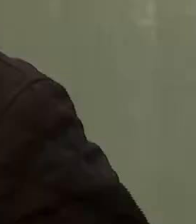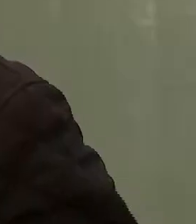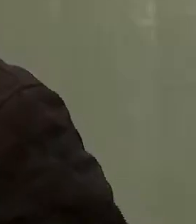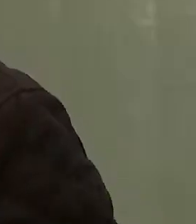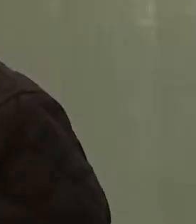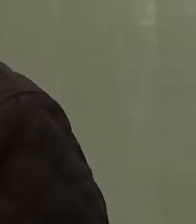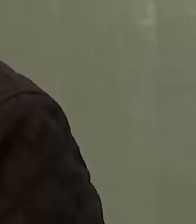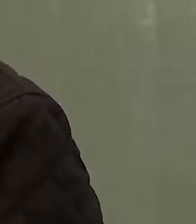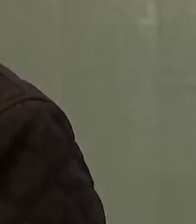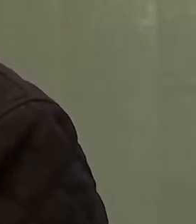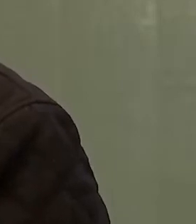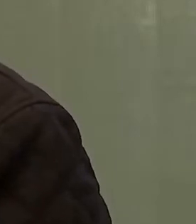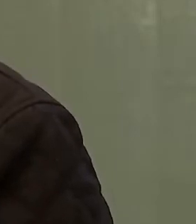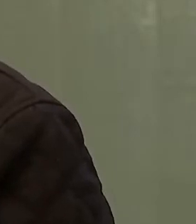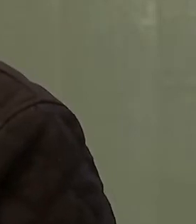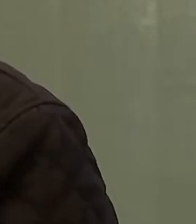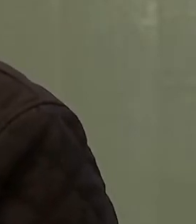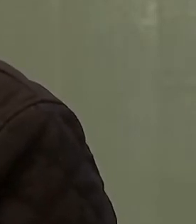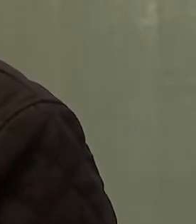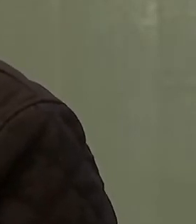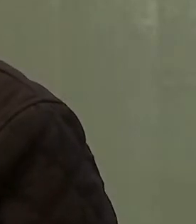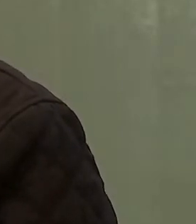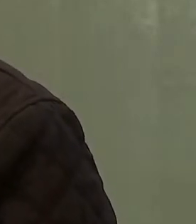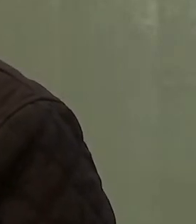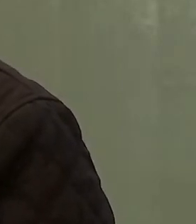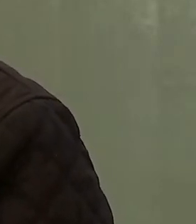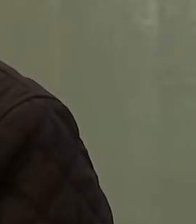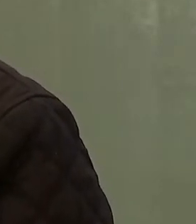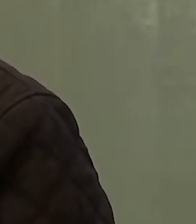El almirante Ojeda